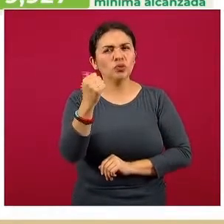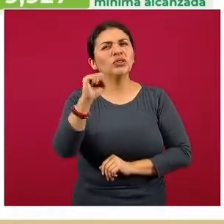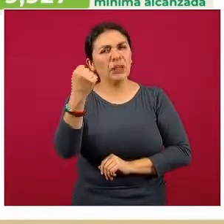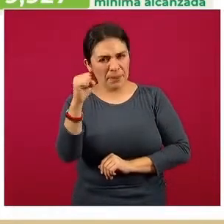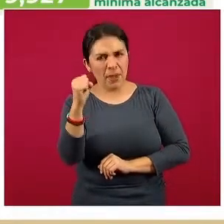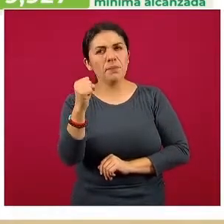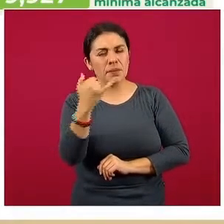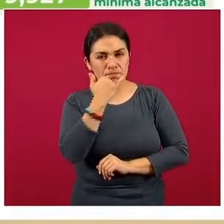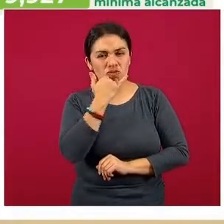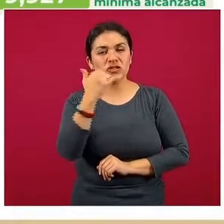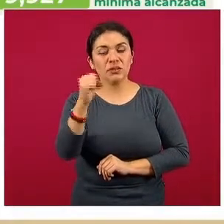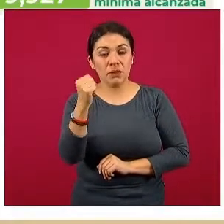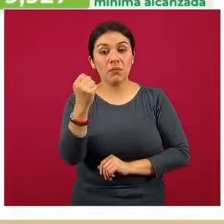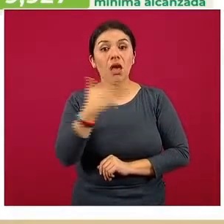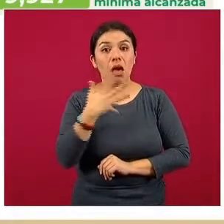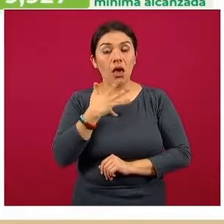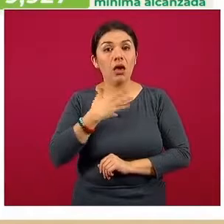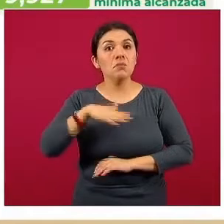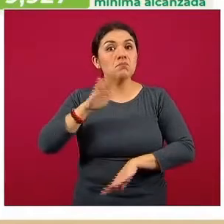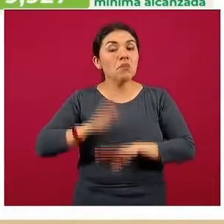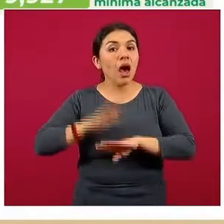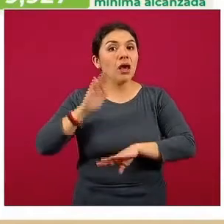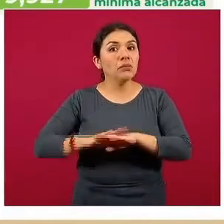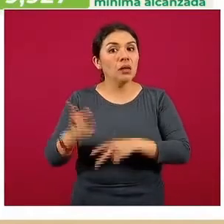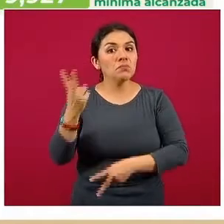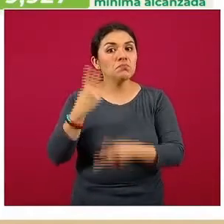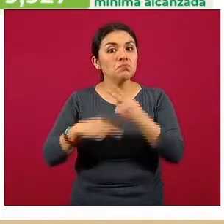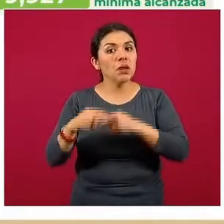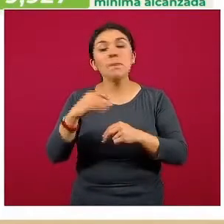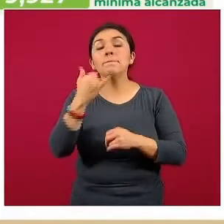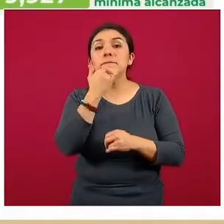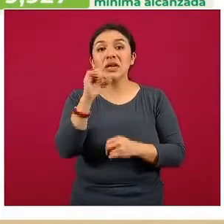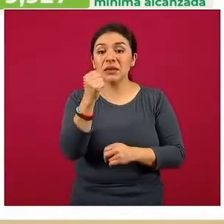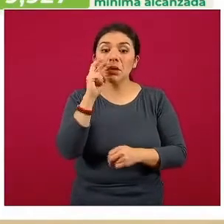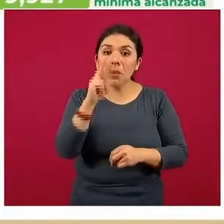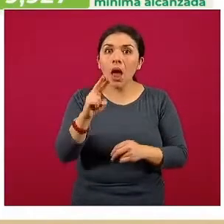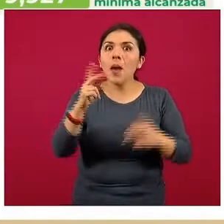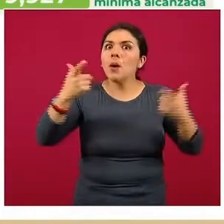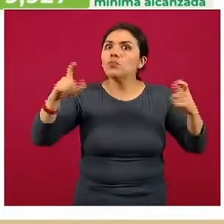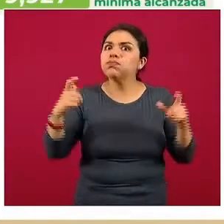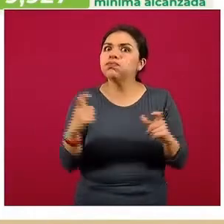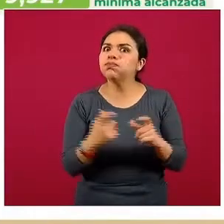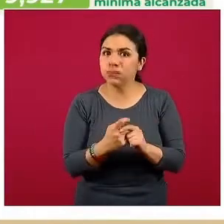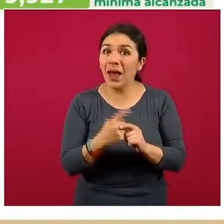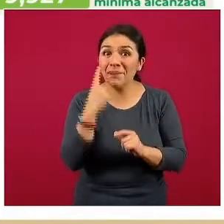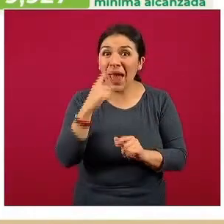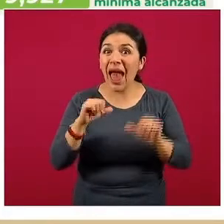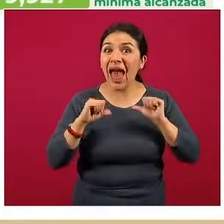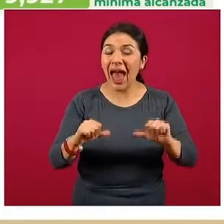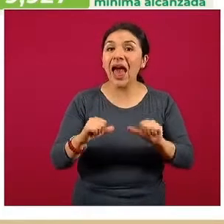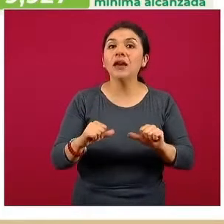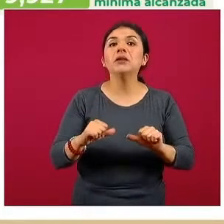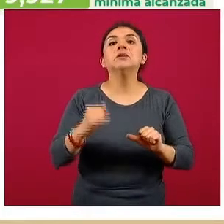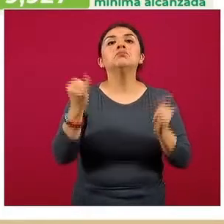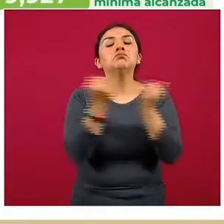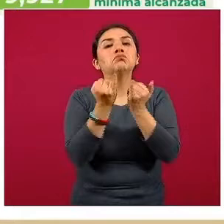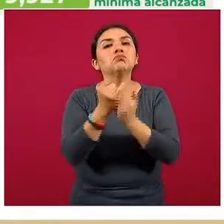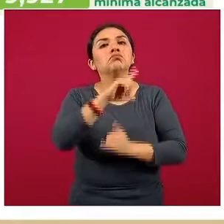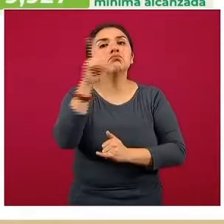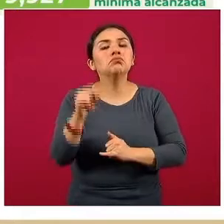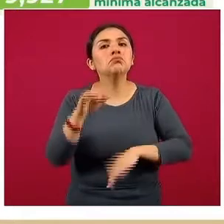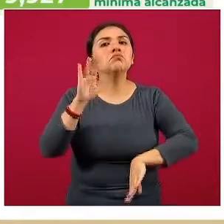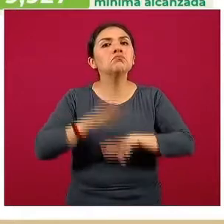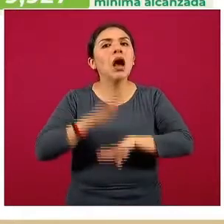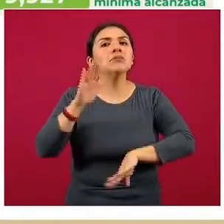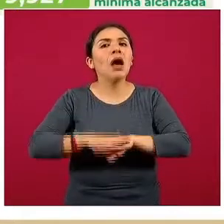septiembre en este caso, tuvimos la mayor disminución observada a nivel nacional, y en la medida también que las